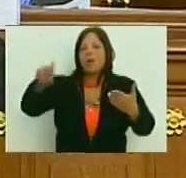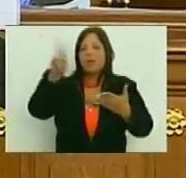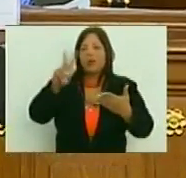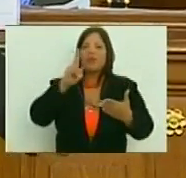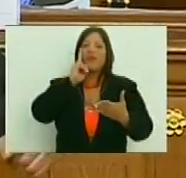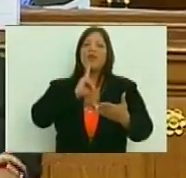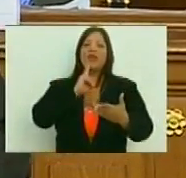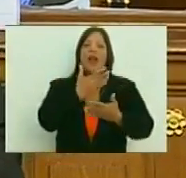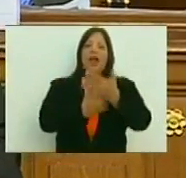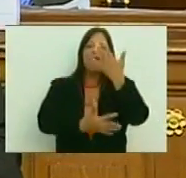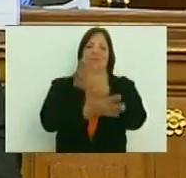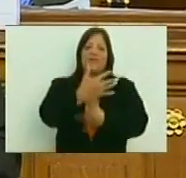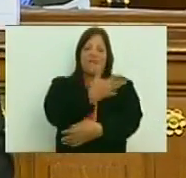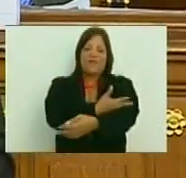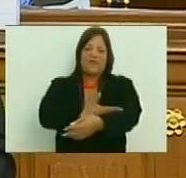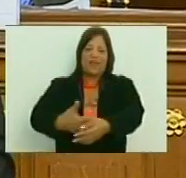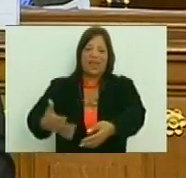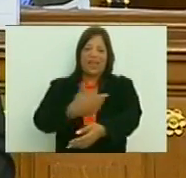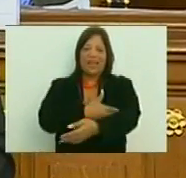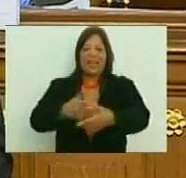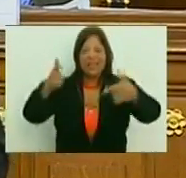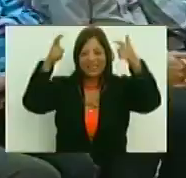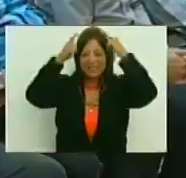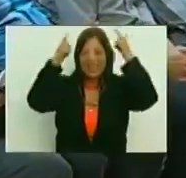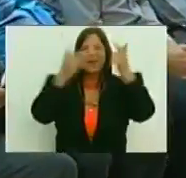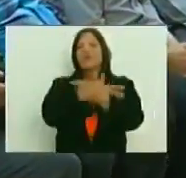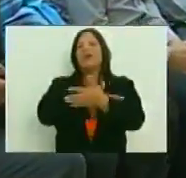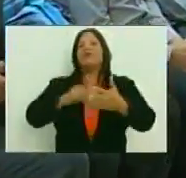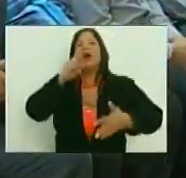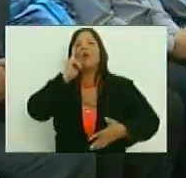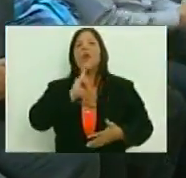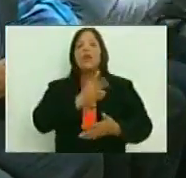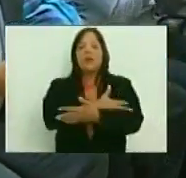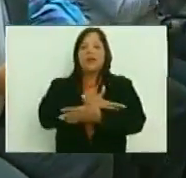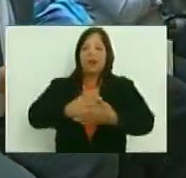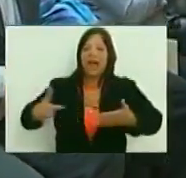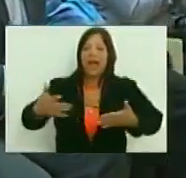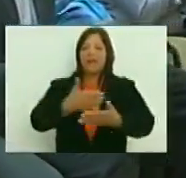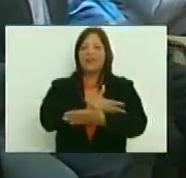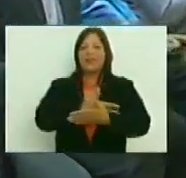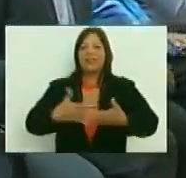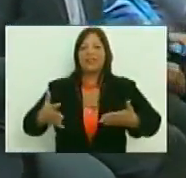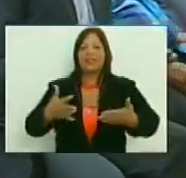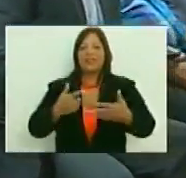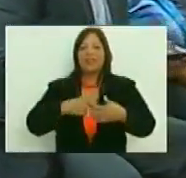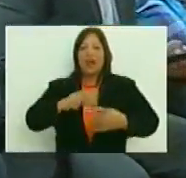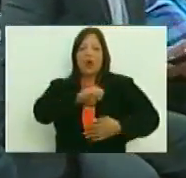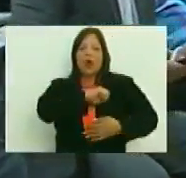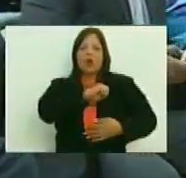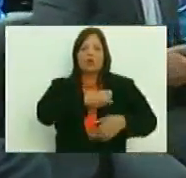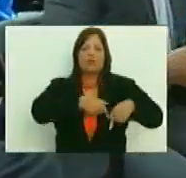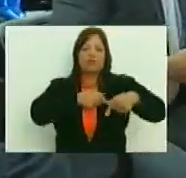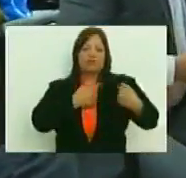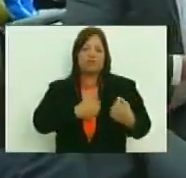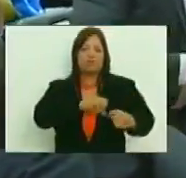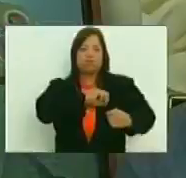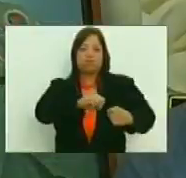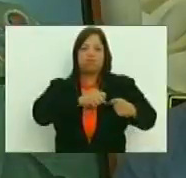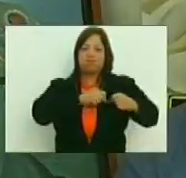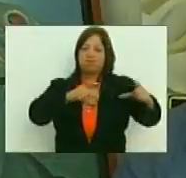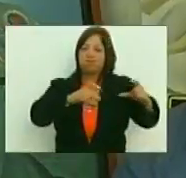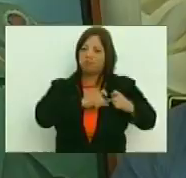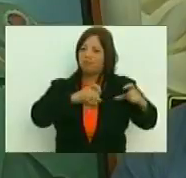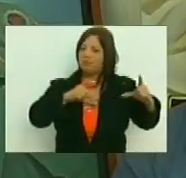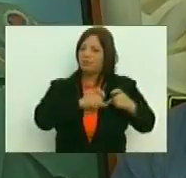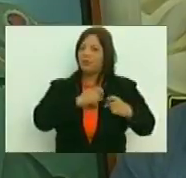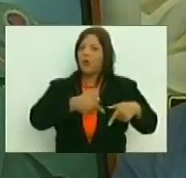lleva en sus venas la sangre de Chávez, la sangre de Bolívar, que lleva en el latir de su corazón el